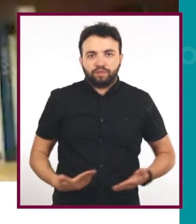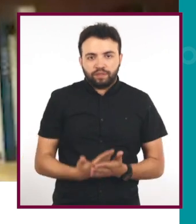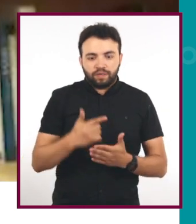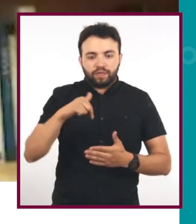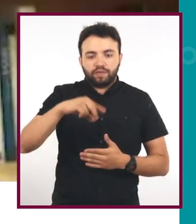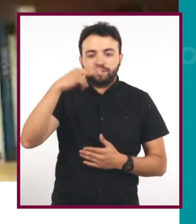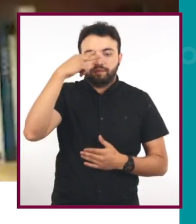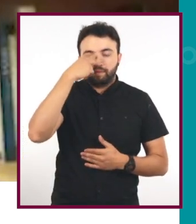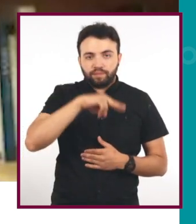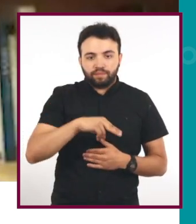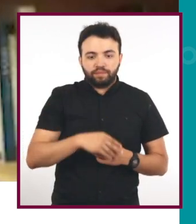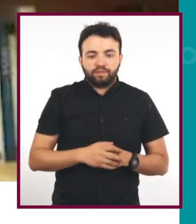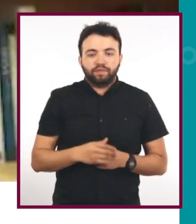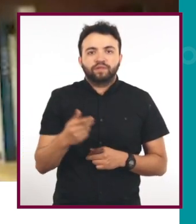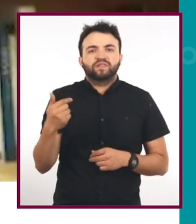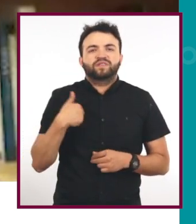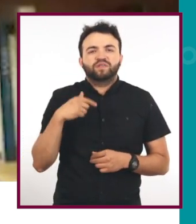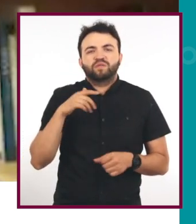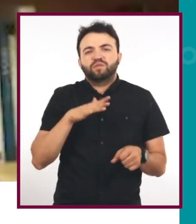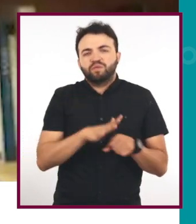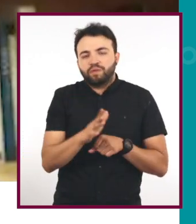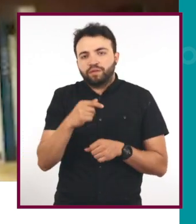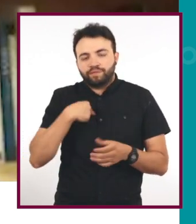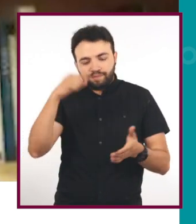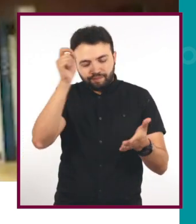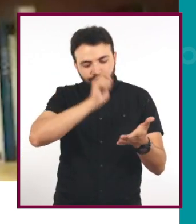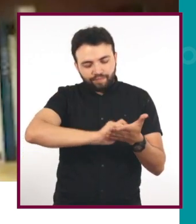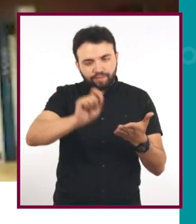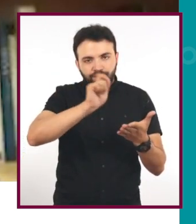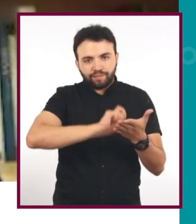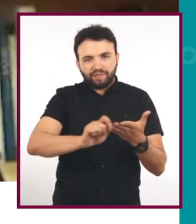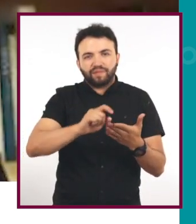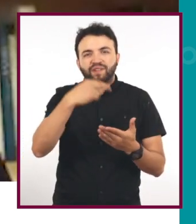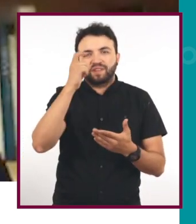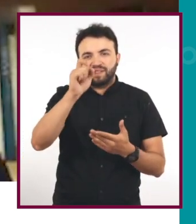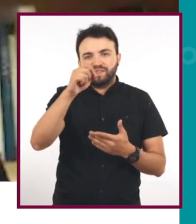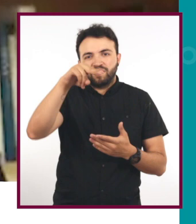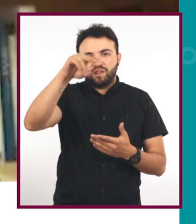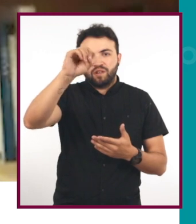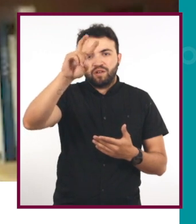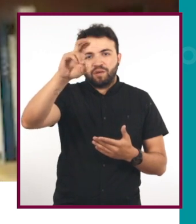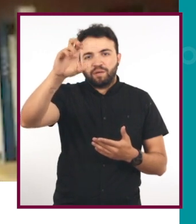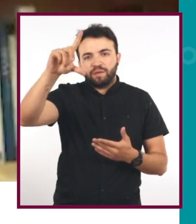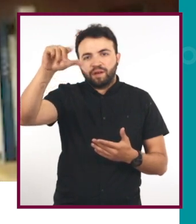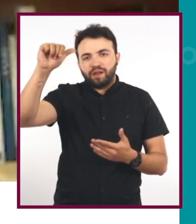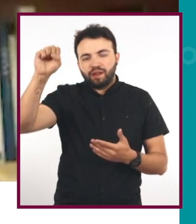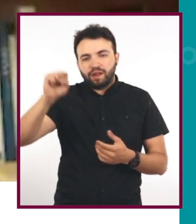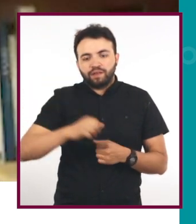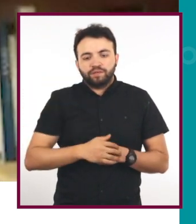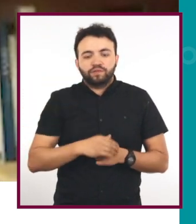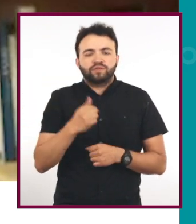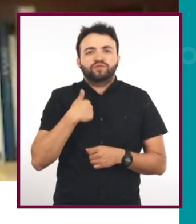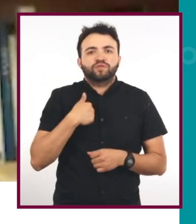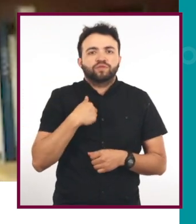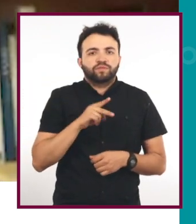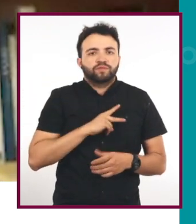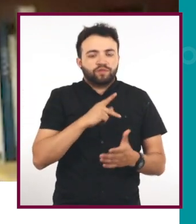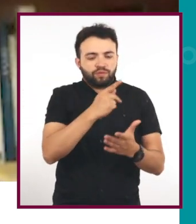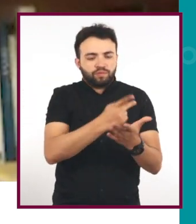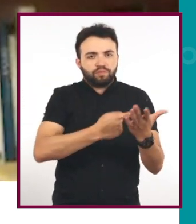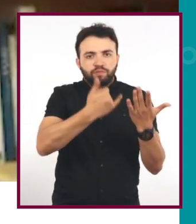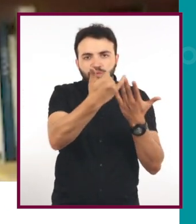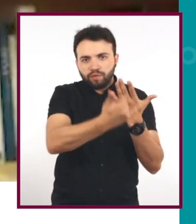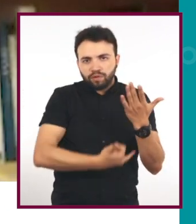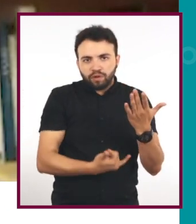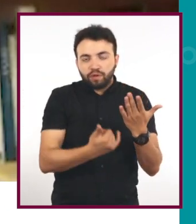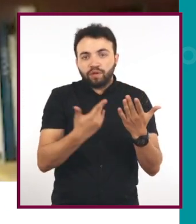Vivanco, soy mexicana y me dedico a escribir. Soy escritora, escribo novelas. En este